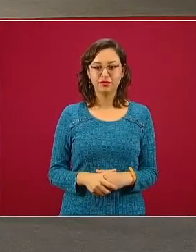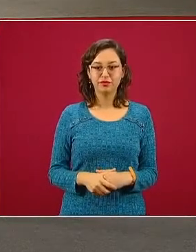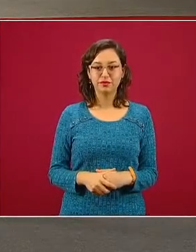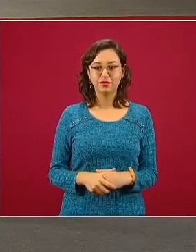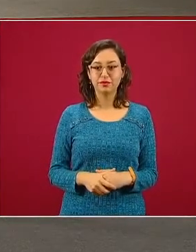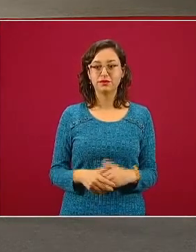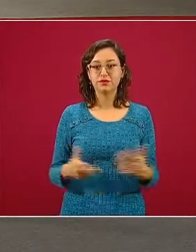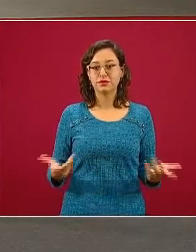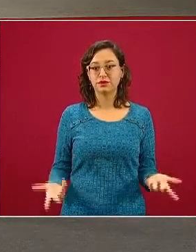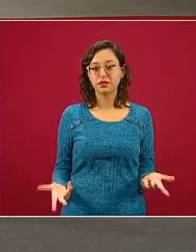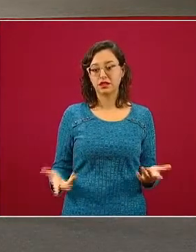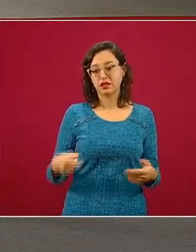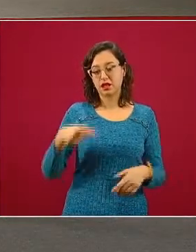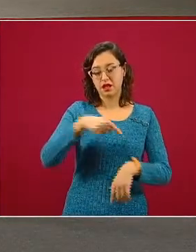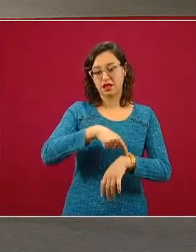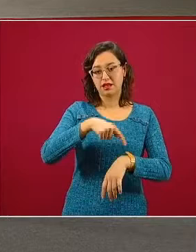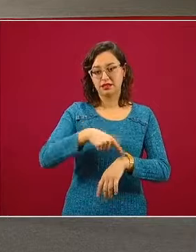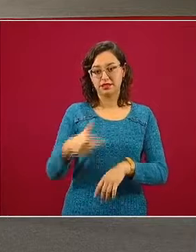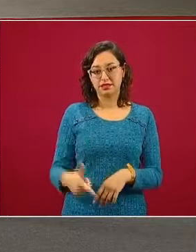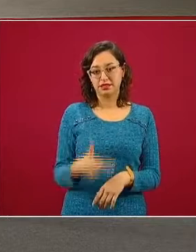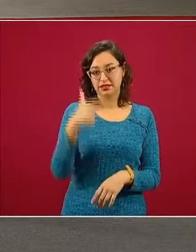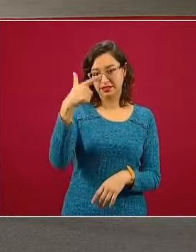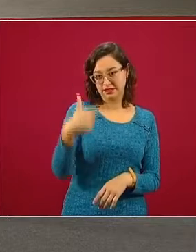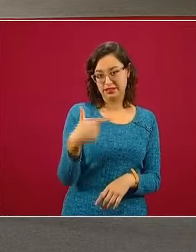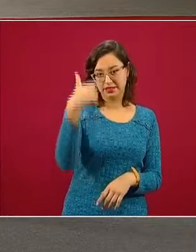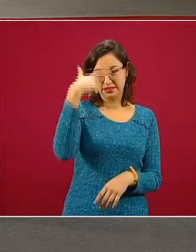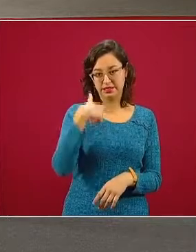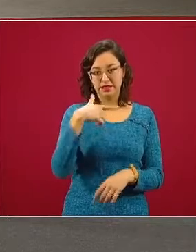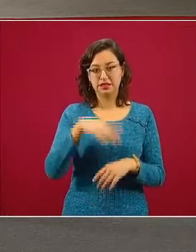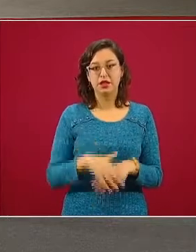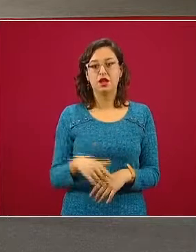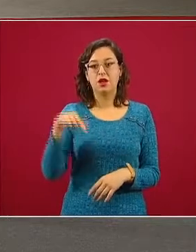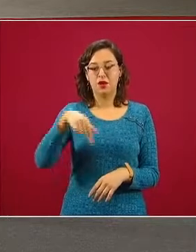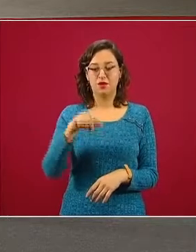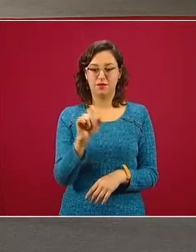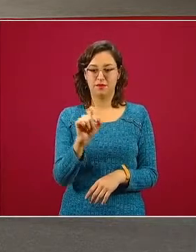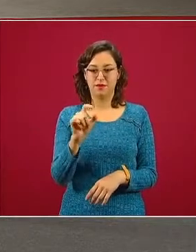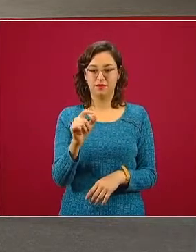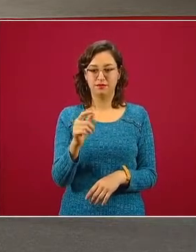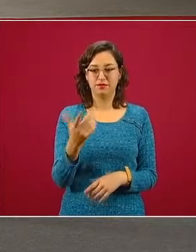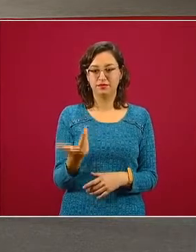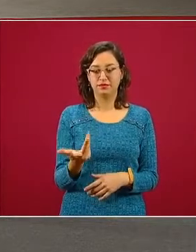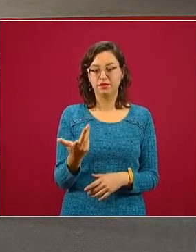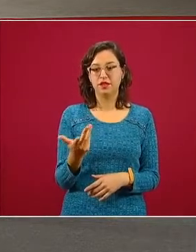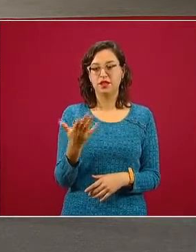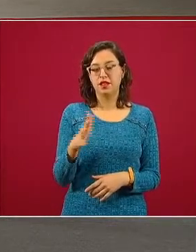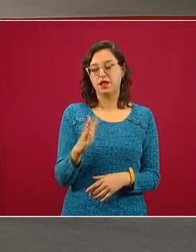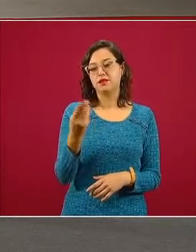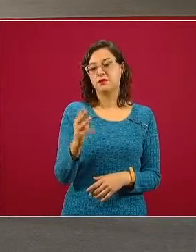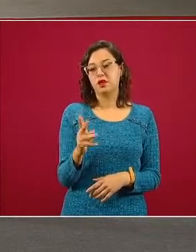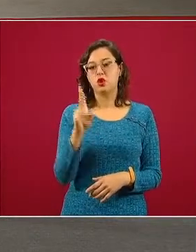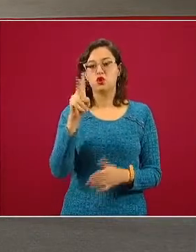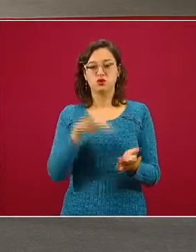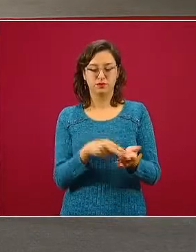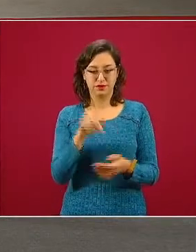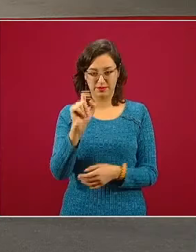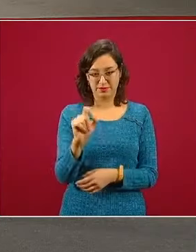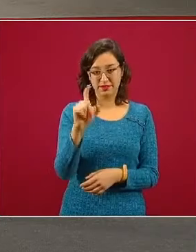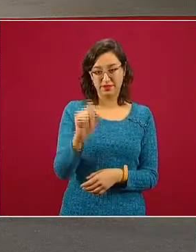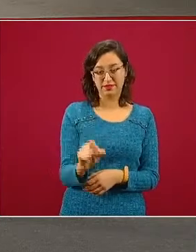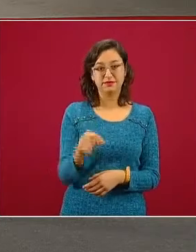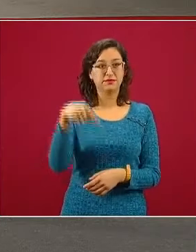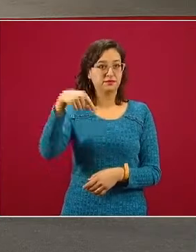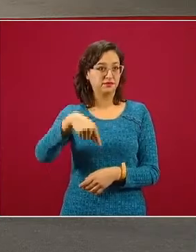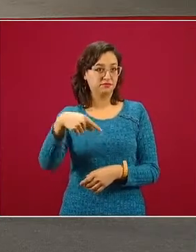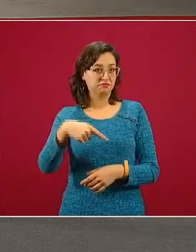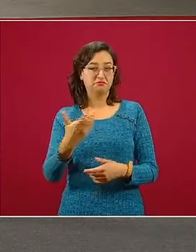Son las 19 horas, en punto de este domingo 20 de mayo de 2020, y estamos en el Palacio